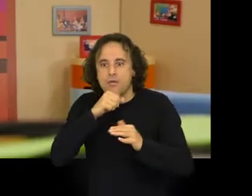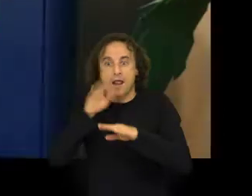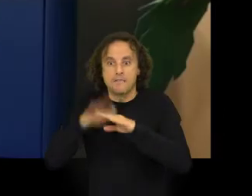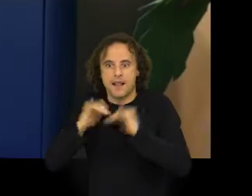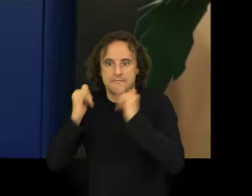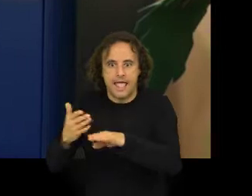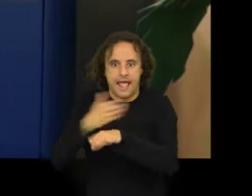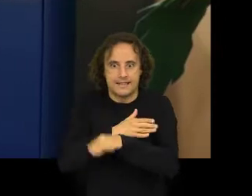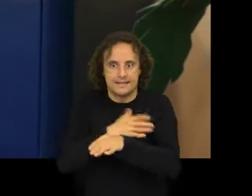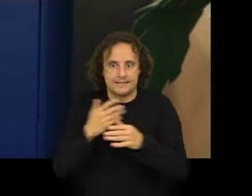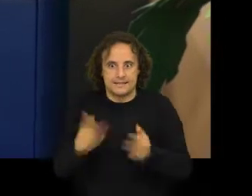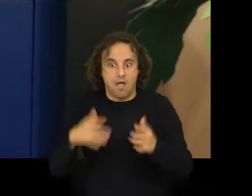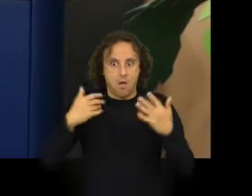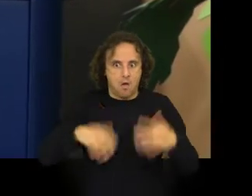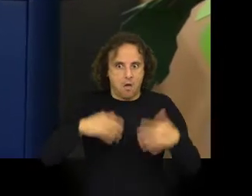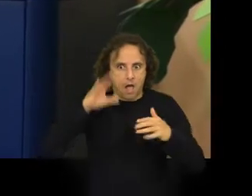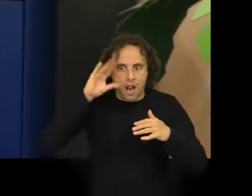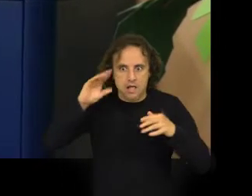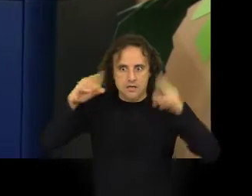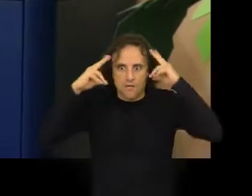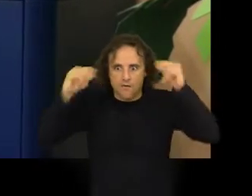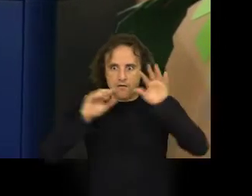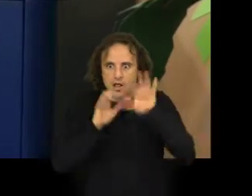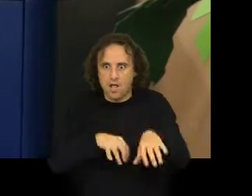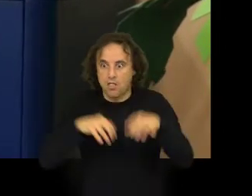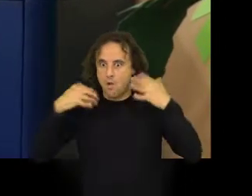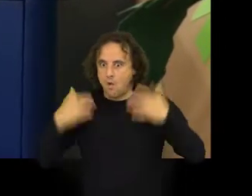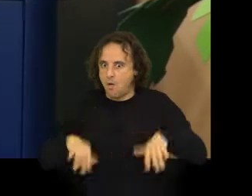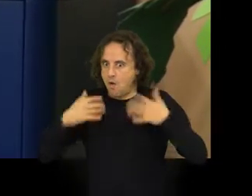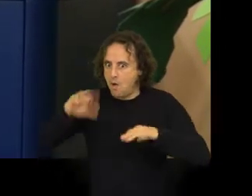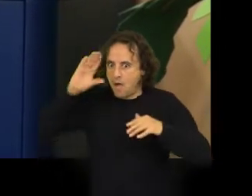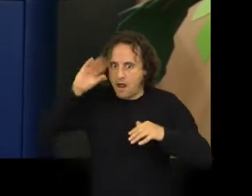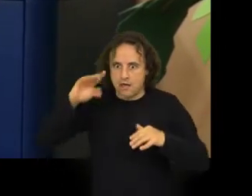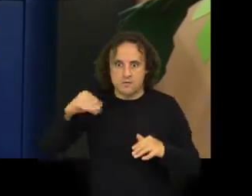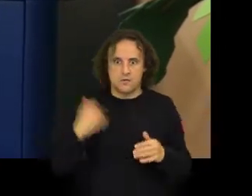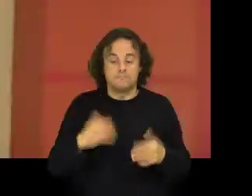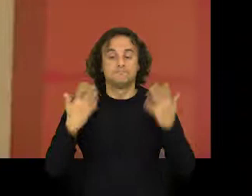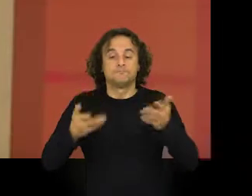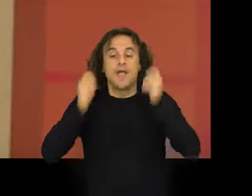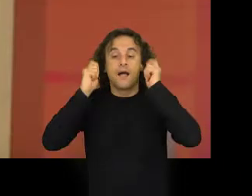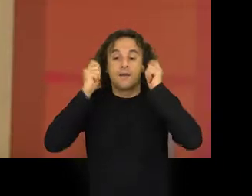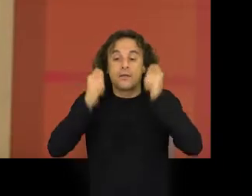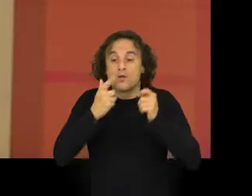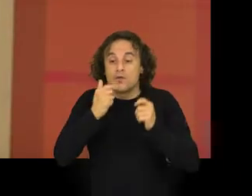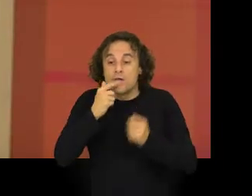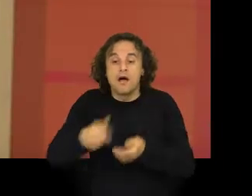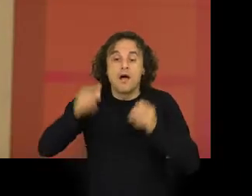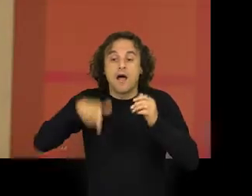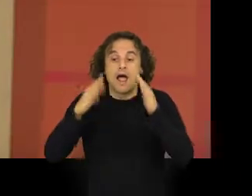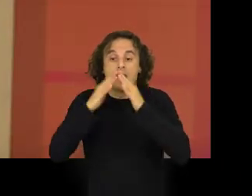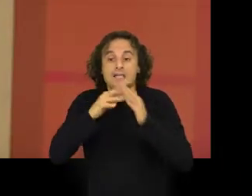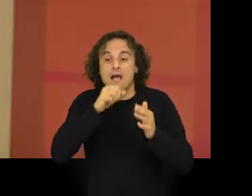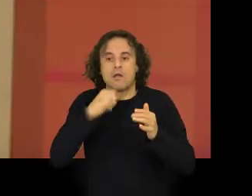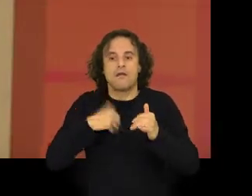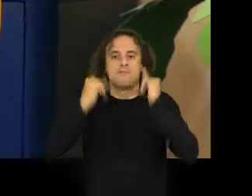antes. ¡Qué listo! ¡Os lobos feroces son listísimos! ¡Ay! Cando Carapuchiña chegou a casa da